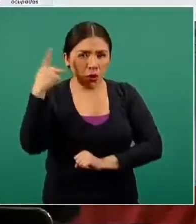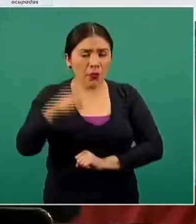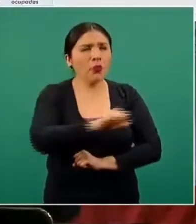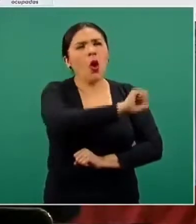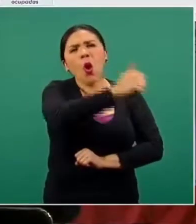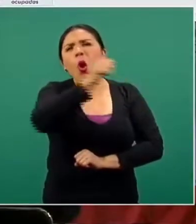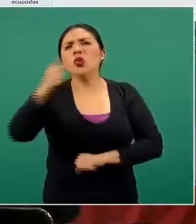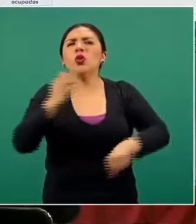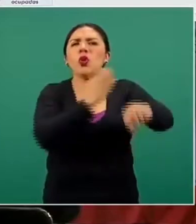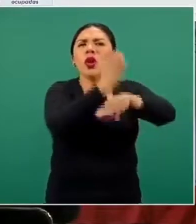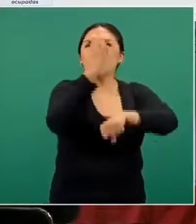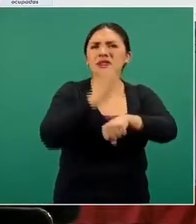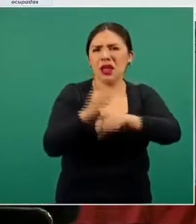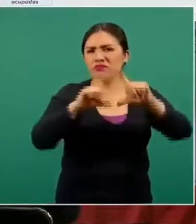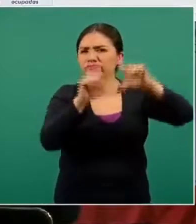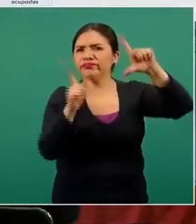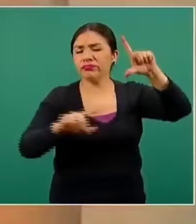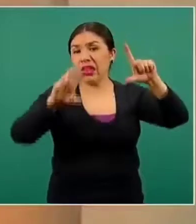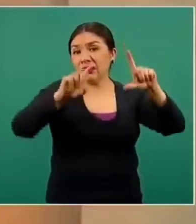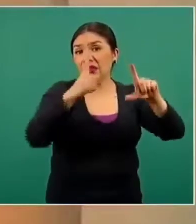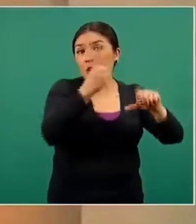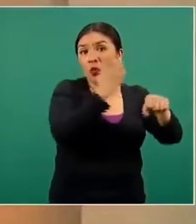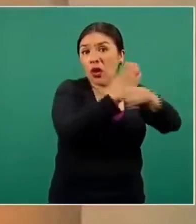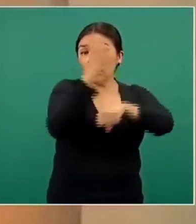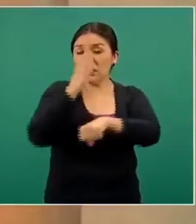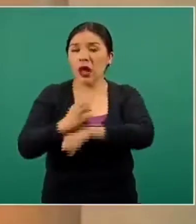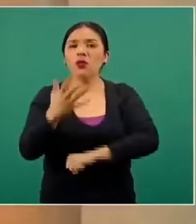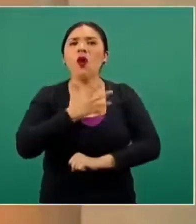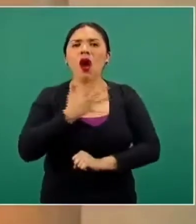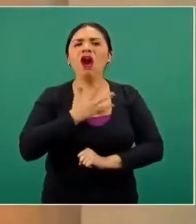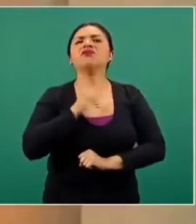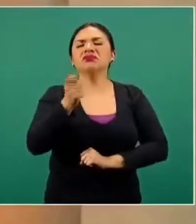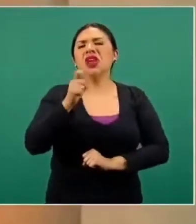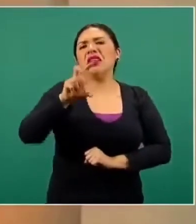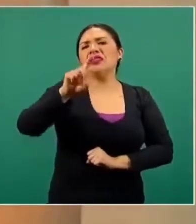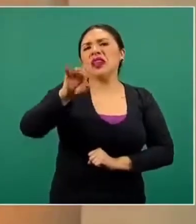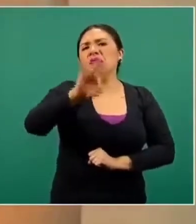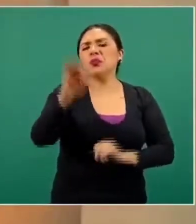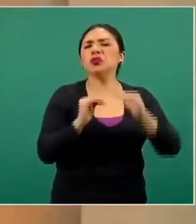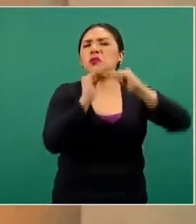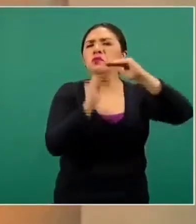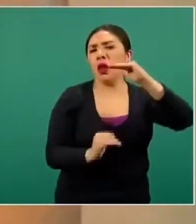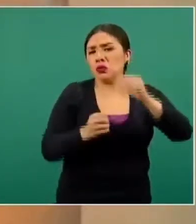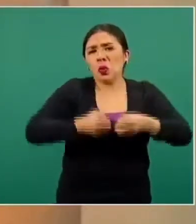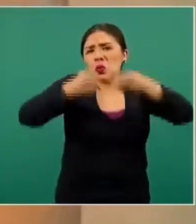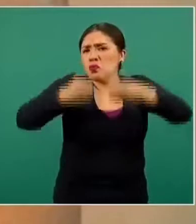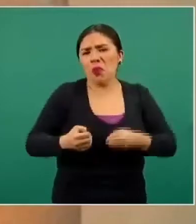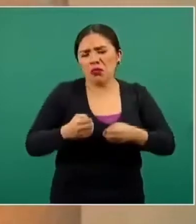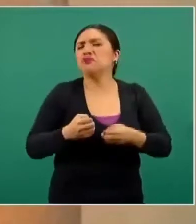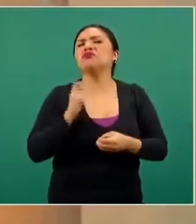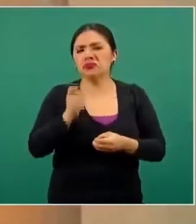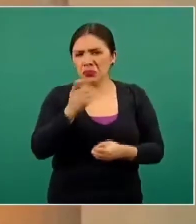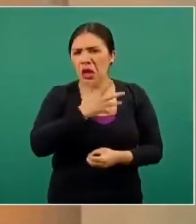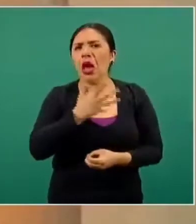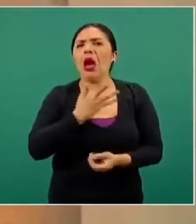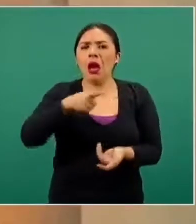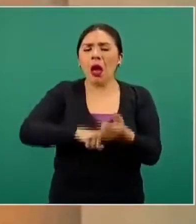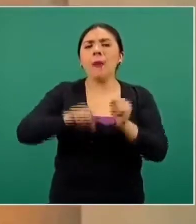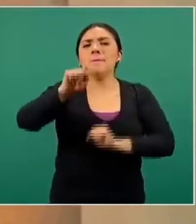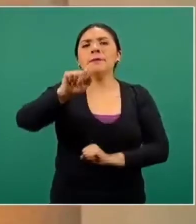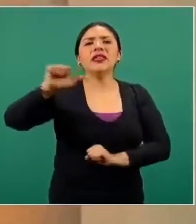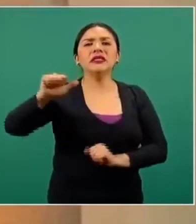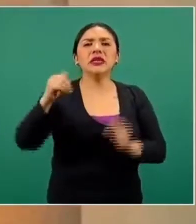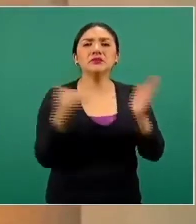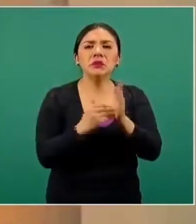las demás entidades federativas, 31 de ellas, tienen menos del 30% de ocupación, lo cual obviamente representa